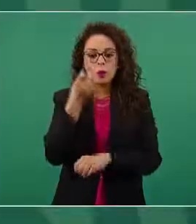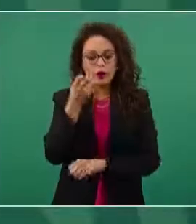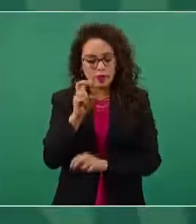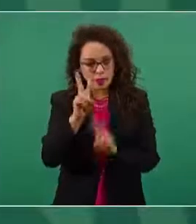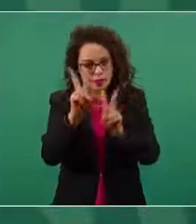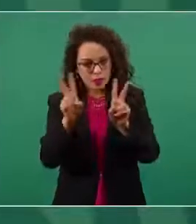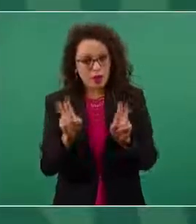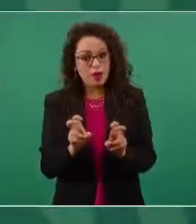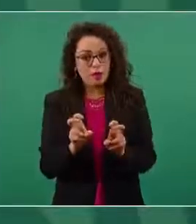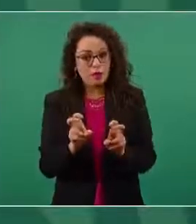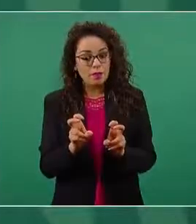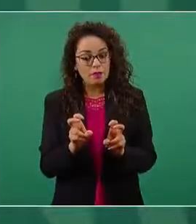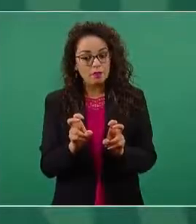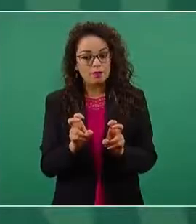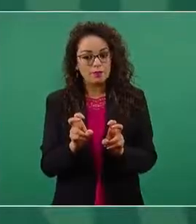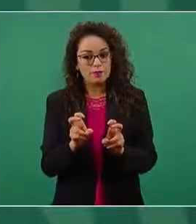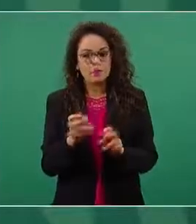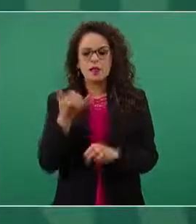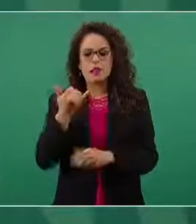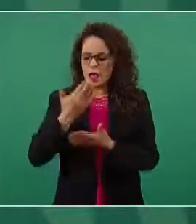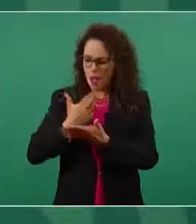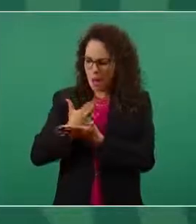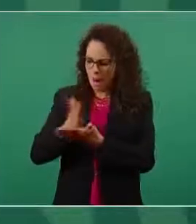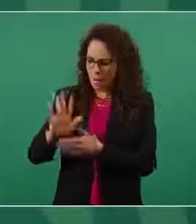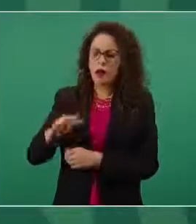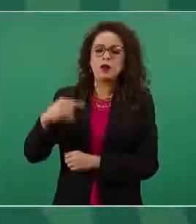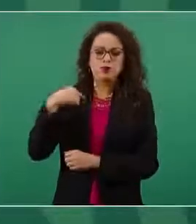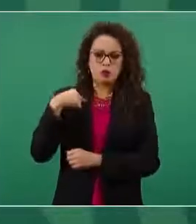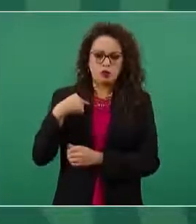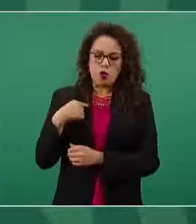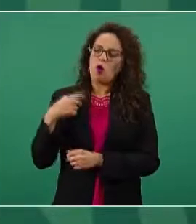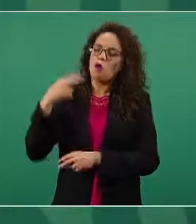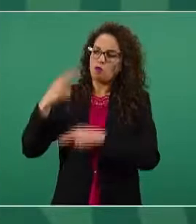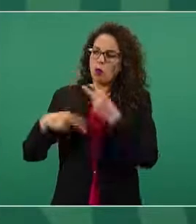además, yo voy a pedirle al gobernador,